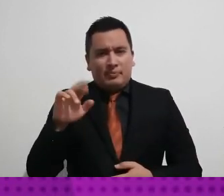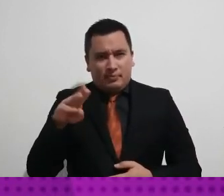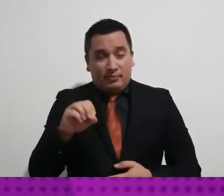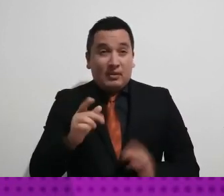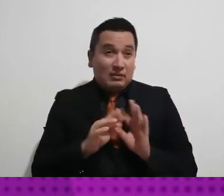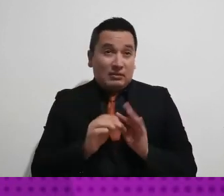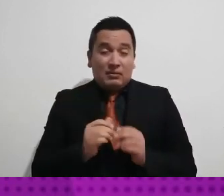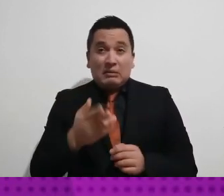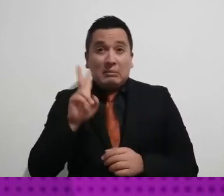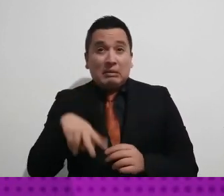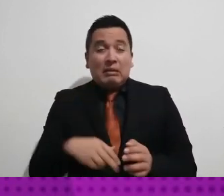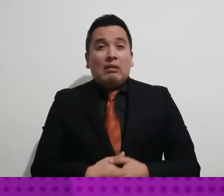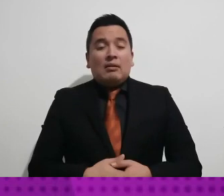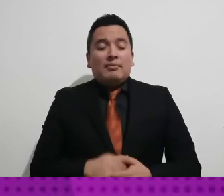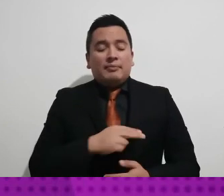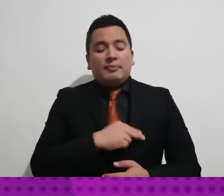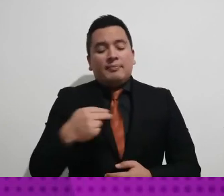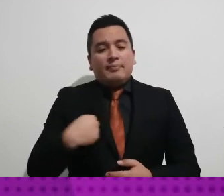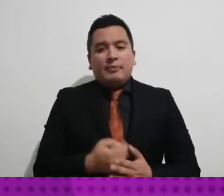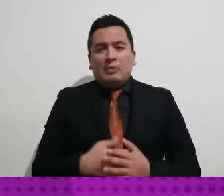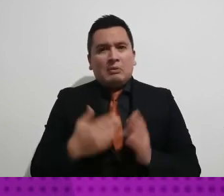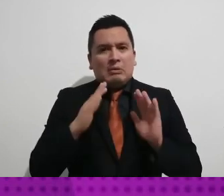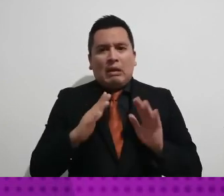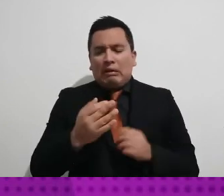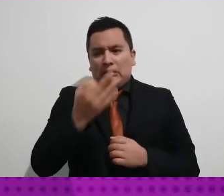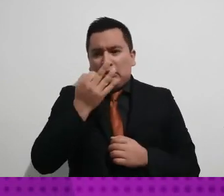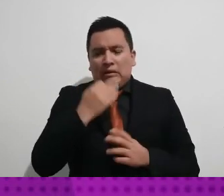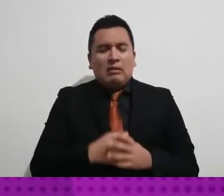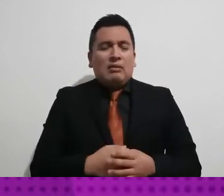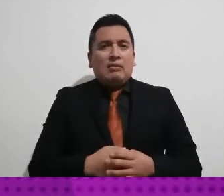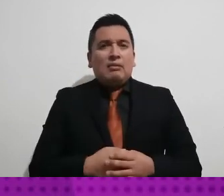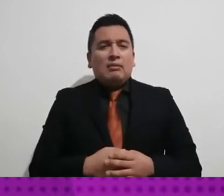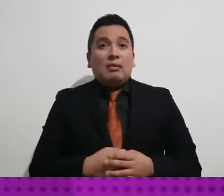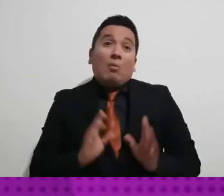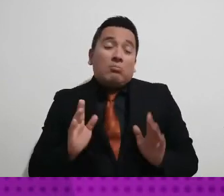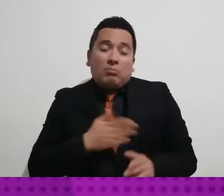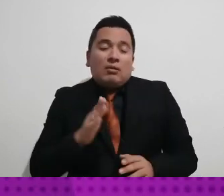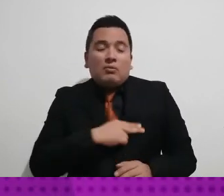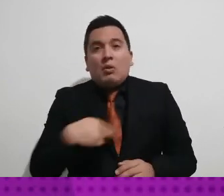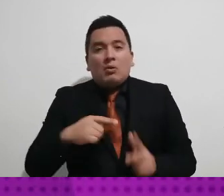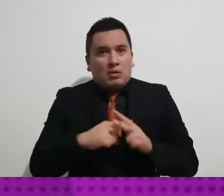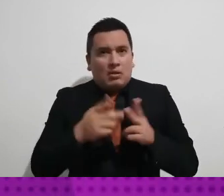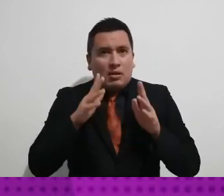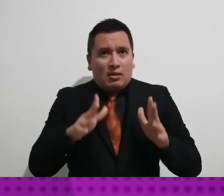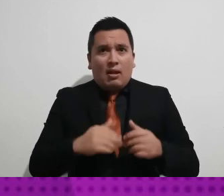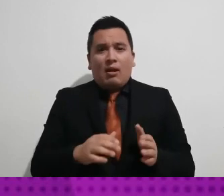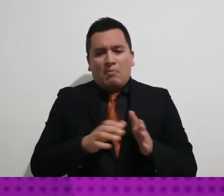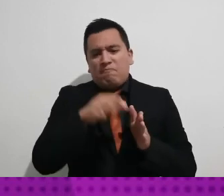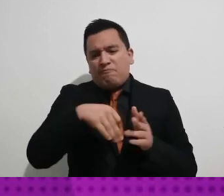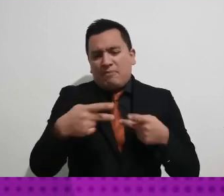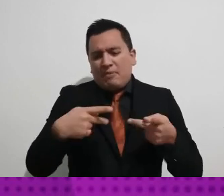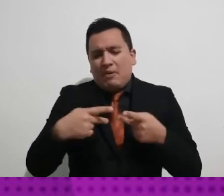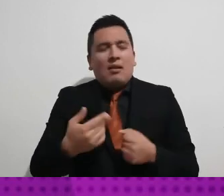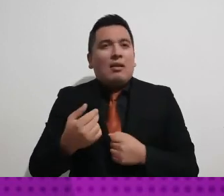Bueno, bien lo dices, estamos ya iniciando, bueno, ya hemos iniciado el proceso